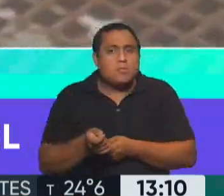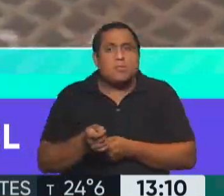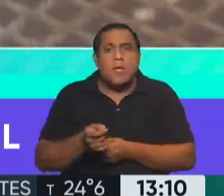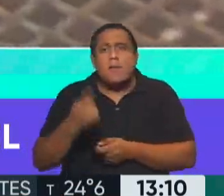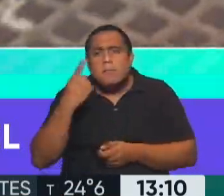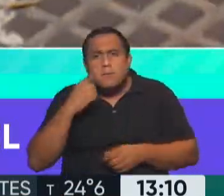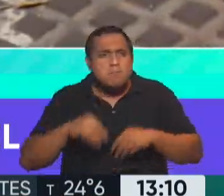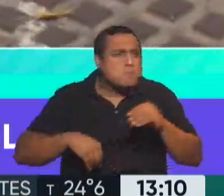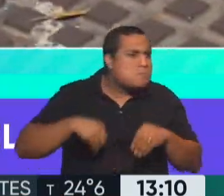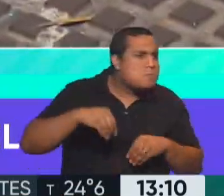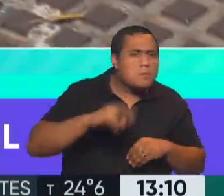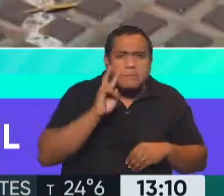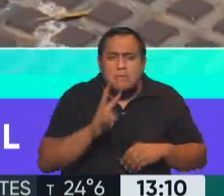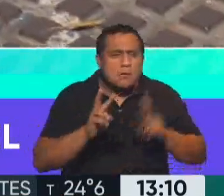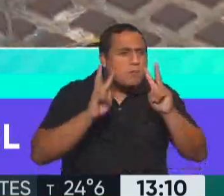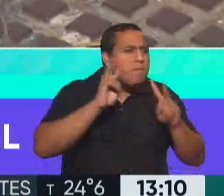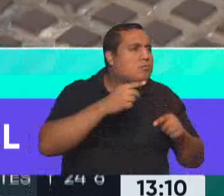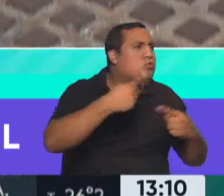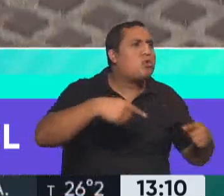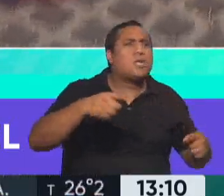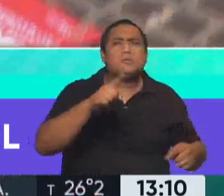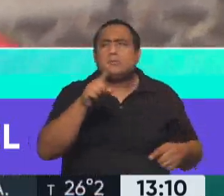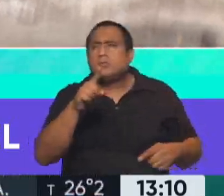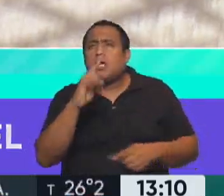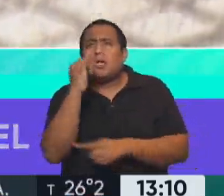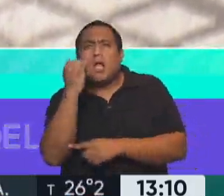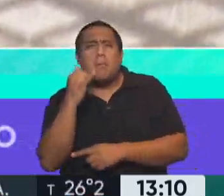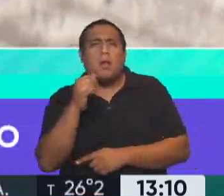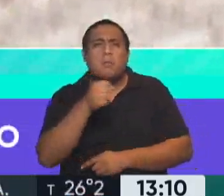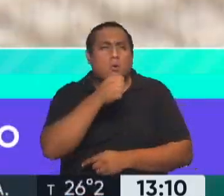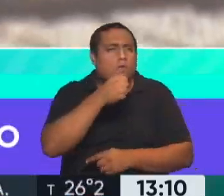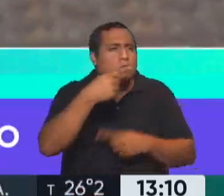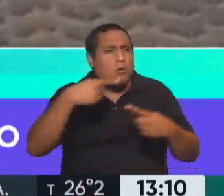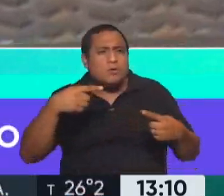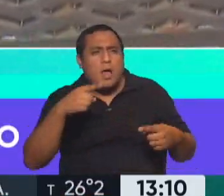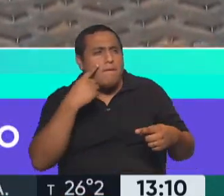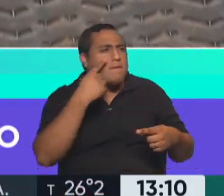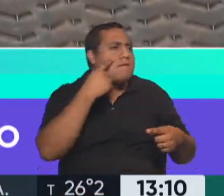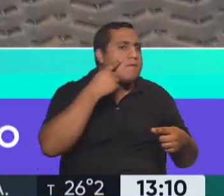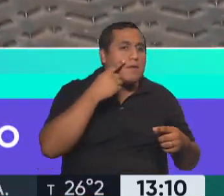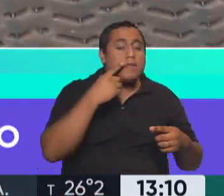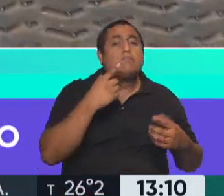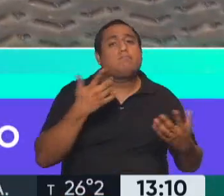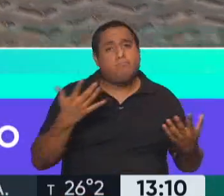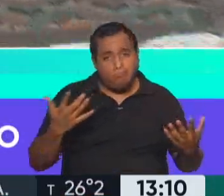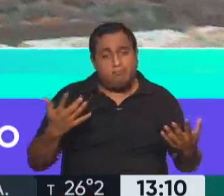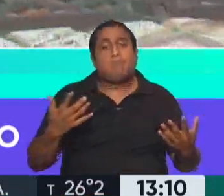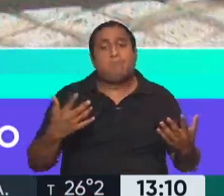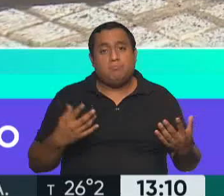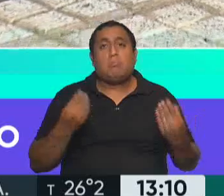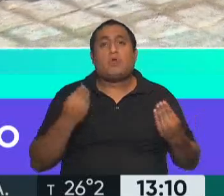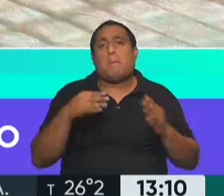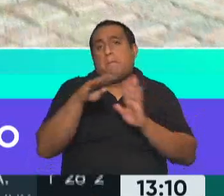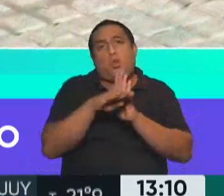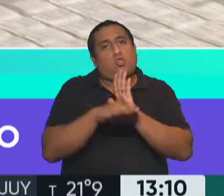corralito, sí, han visto todos los materiales, las cámaras, los micrófonos que traen todas las personas en pos de llevar adelante el